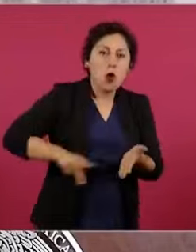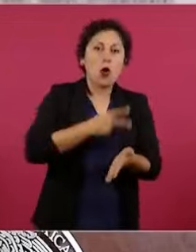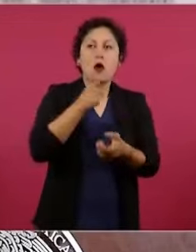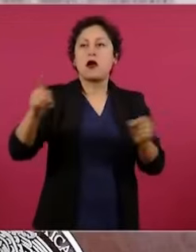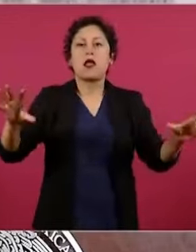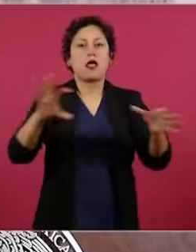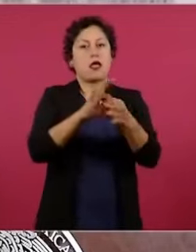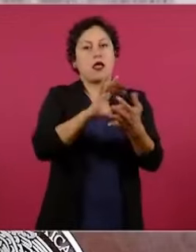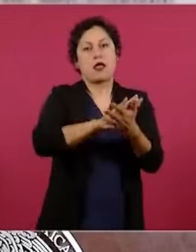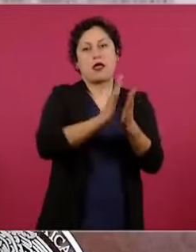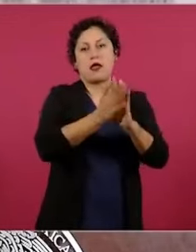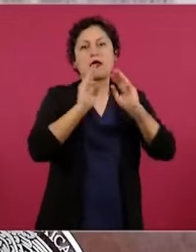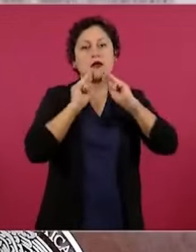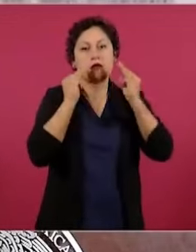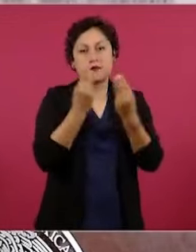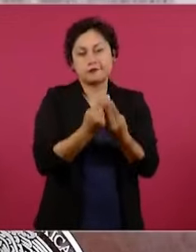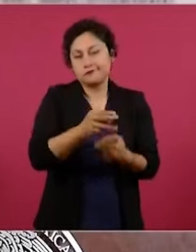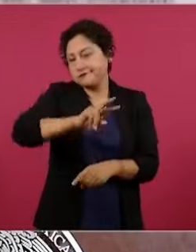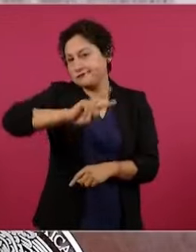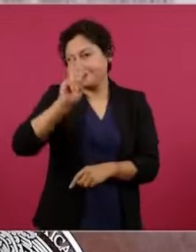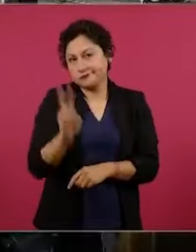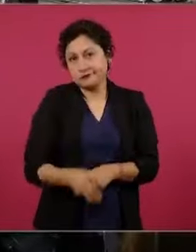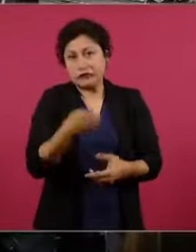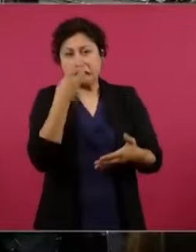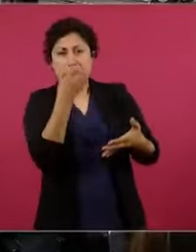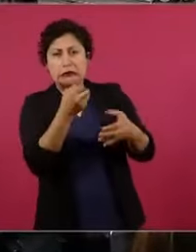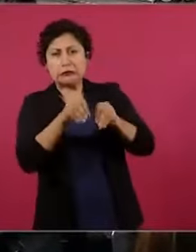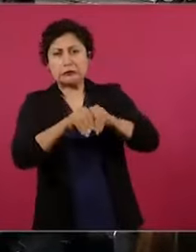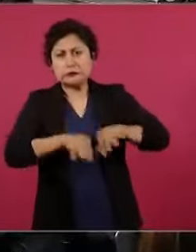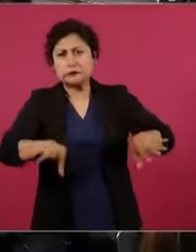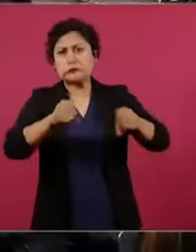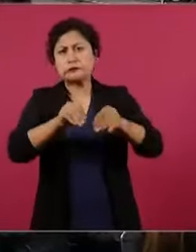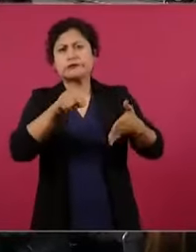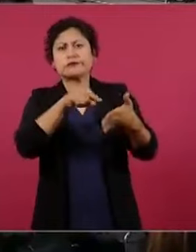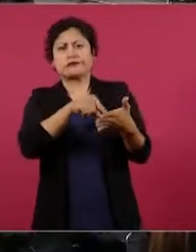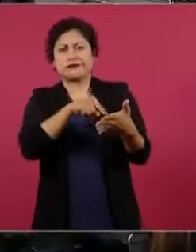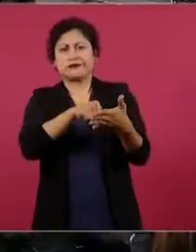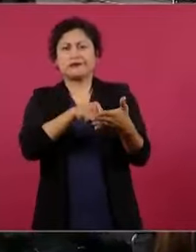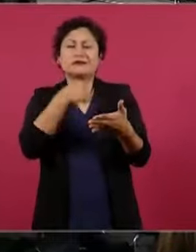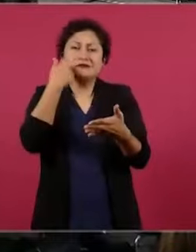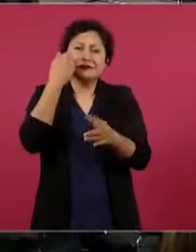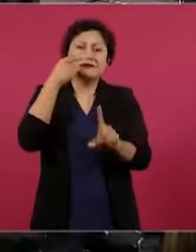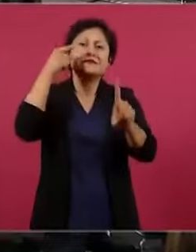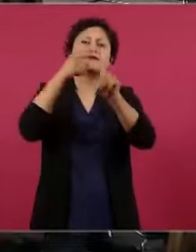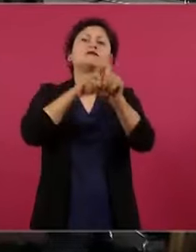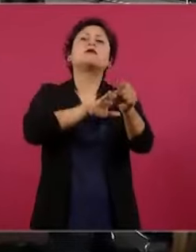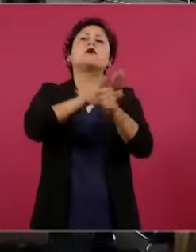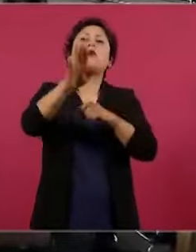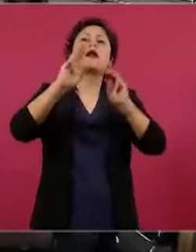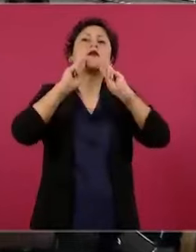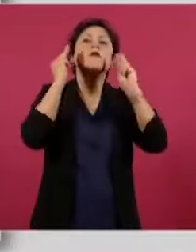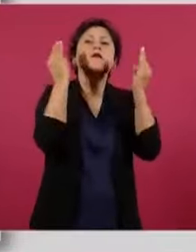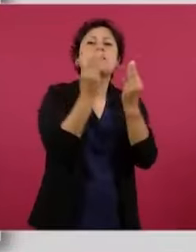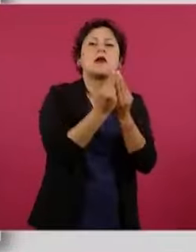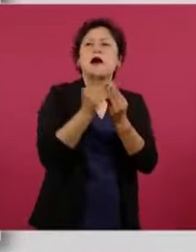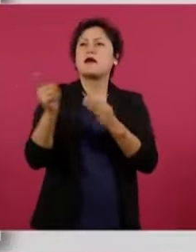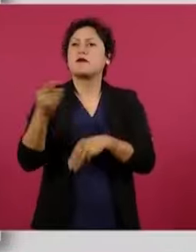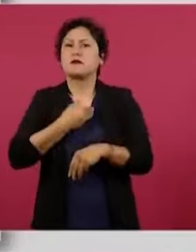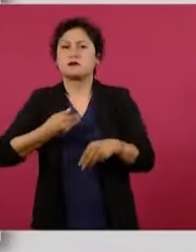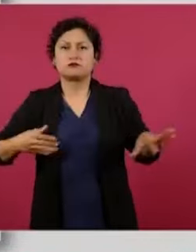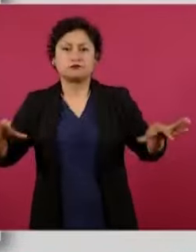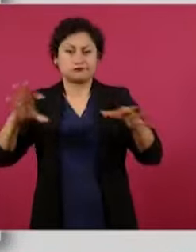invito a todas y todos a seguir construyendo una cultura de la verdad y la transparencia donde se valore el diálogo constructivo y el respeto a la